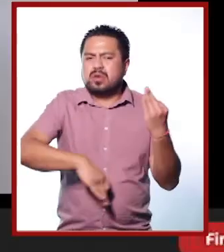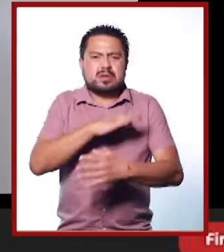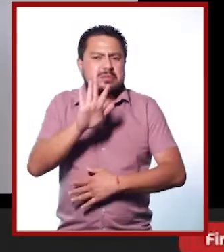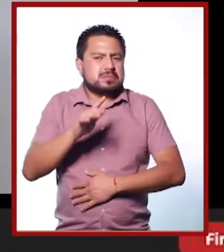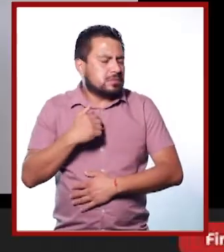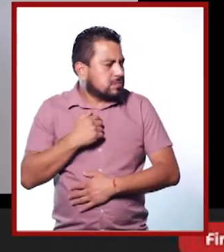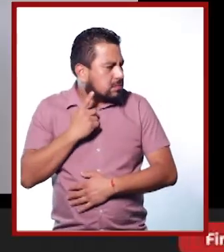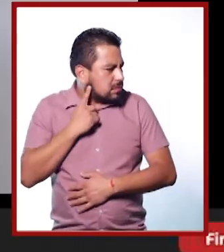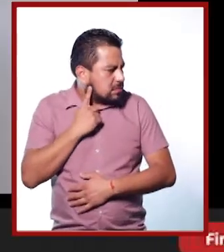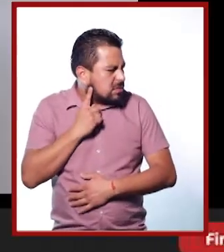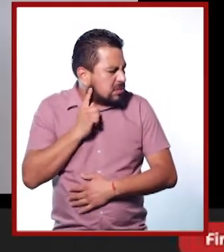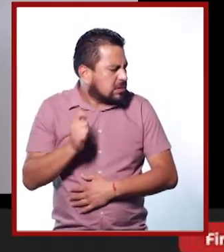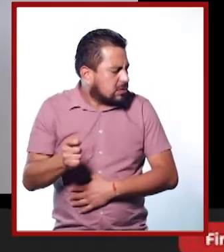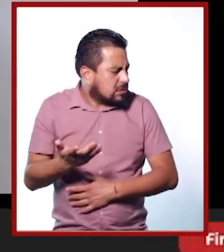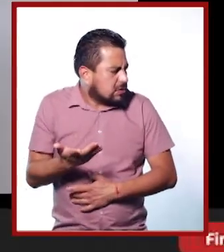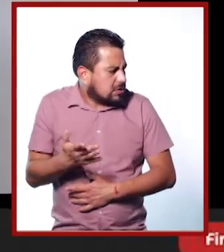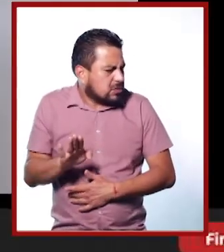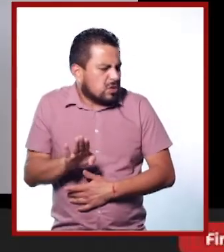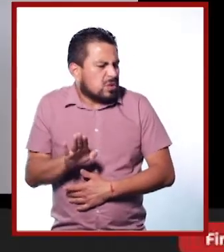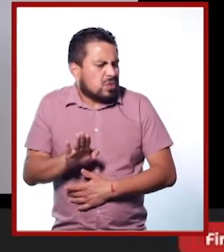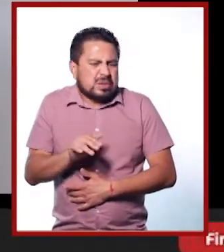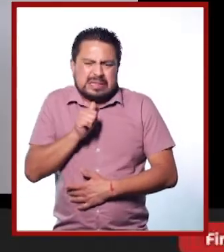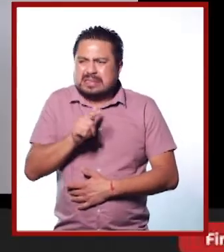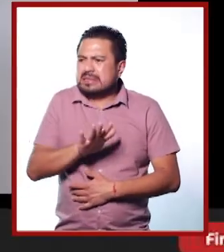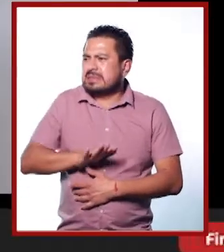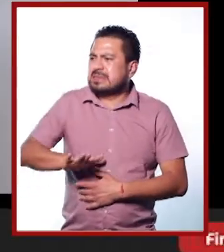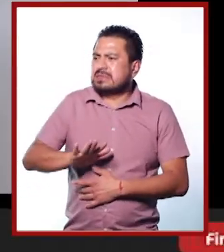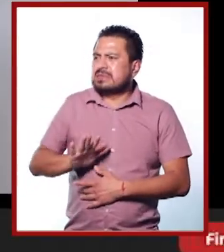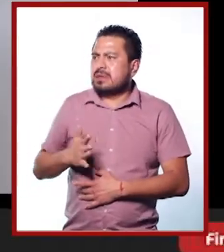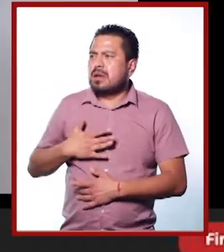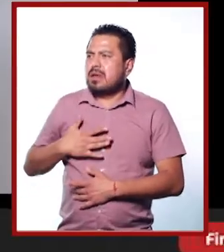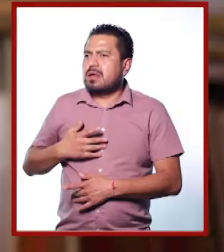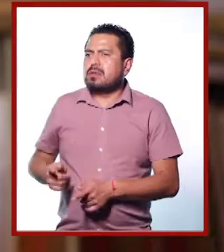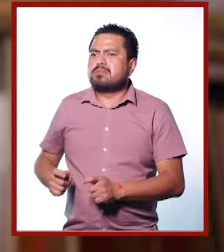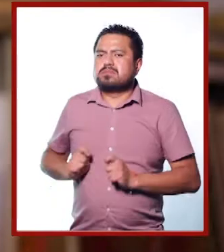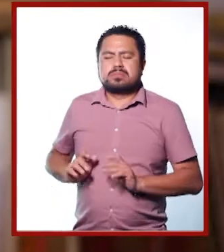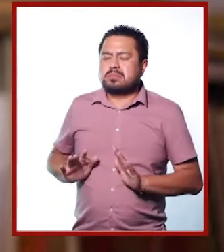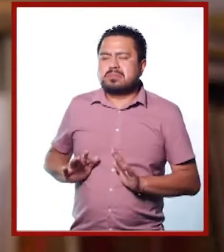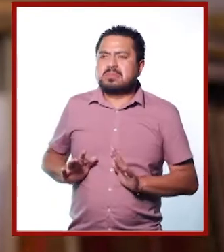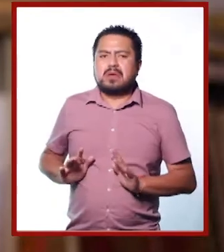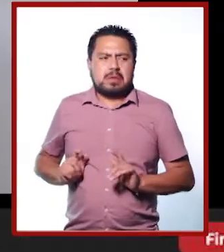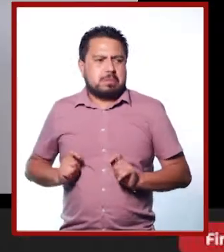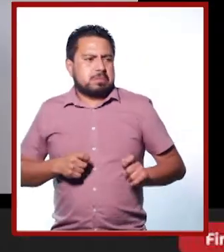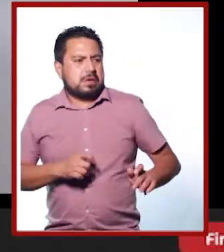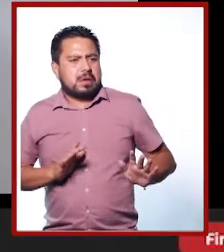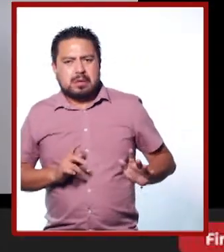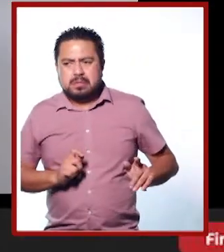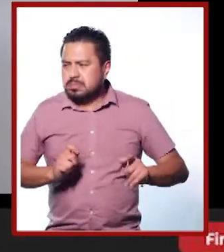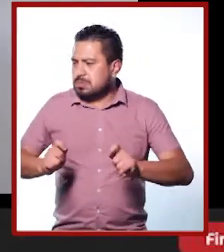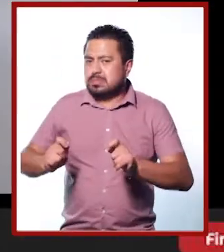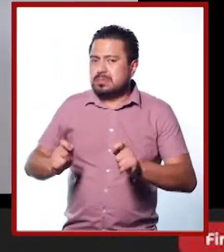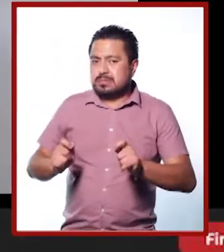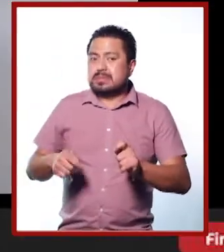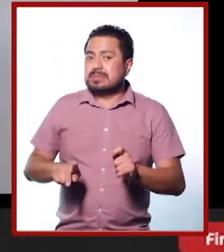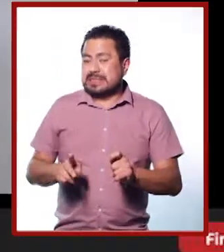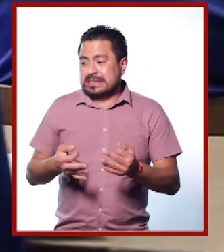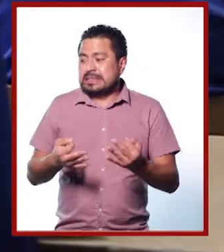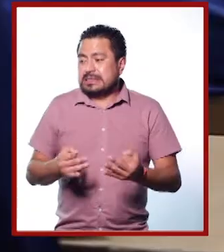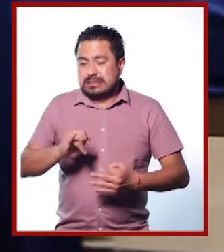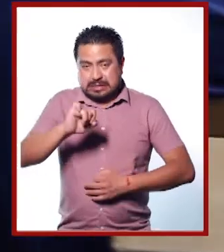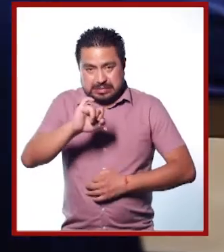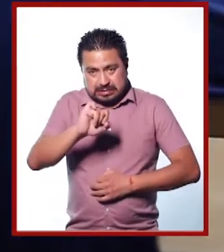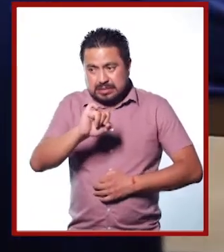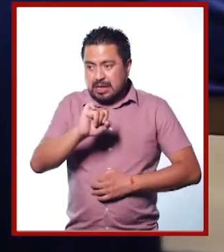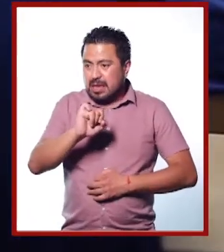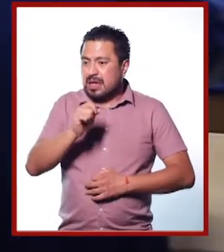Se oye, yo sé muy genérico, ¿no? Como cuando nadie se quiere poner el saco y la cae en todos, pero al mismo tiempo es una realidad.